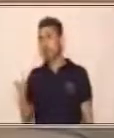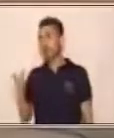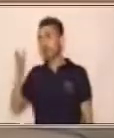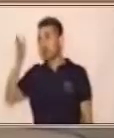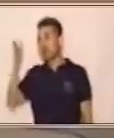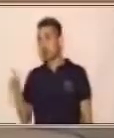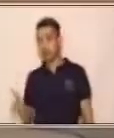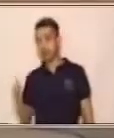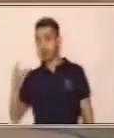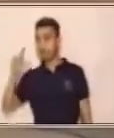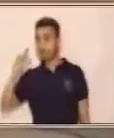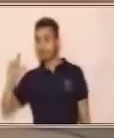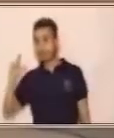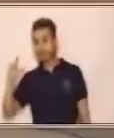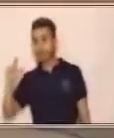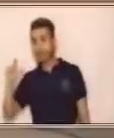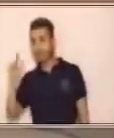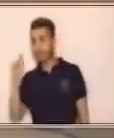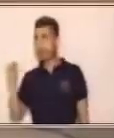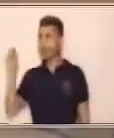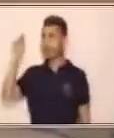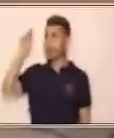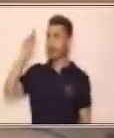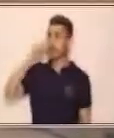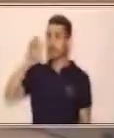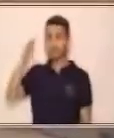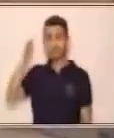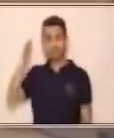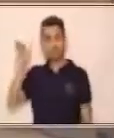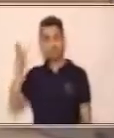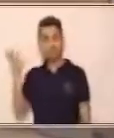los centésimos, en la parte superior, en el minuendo,